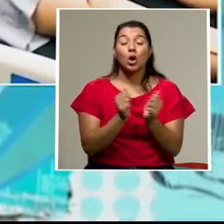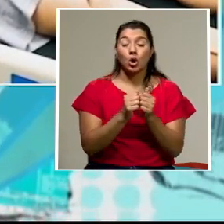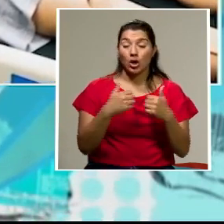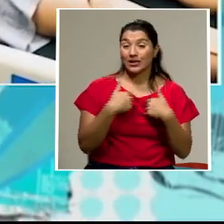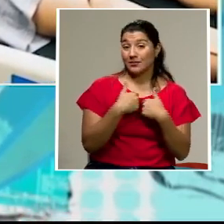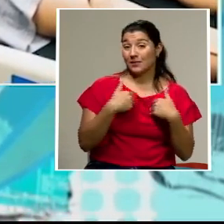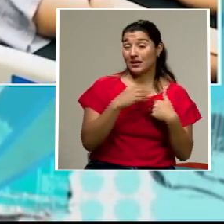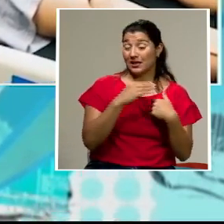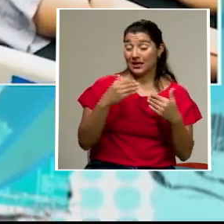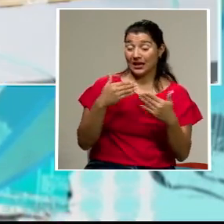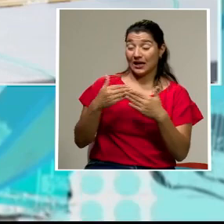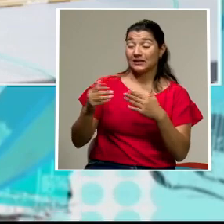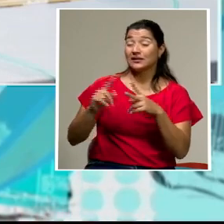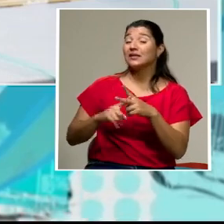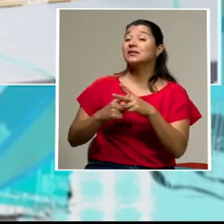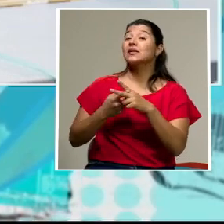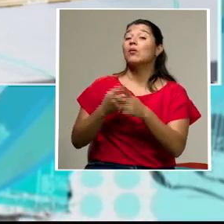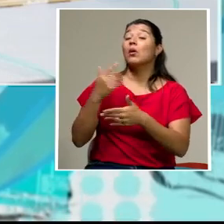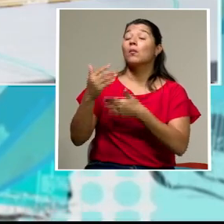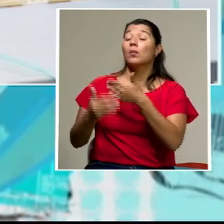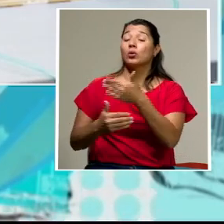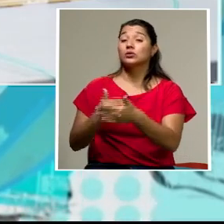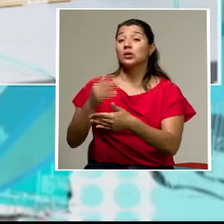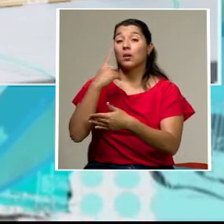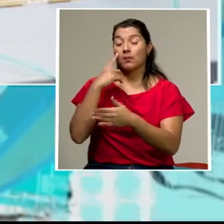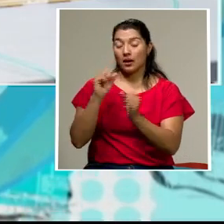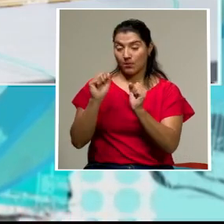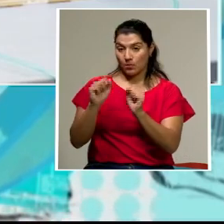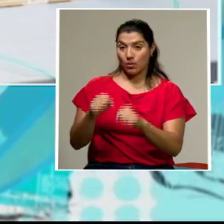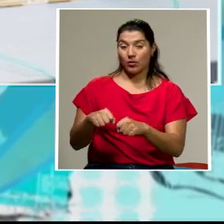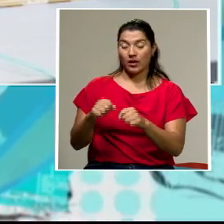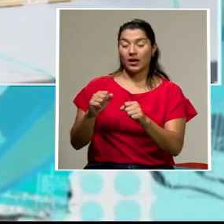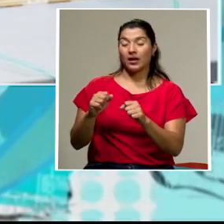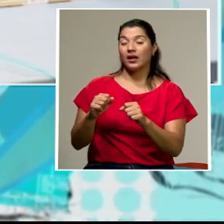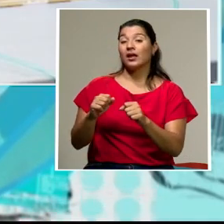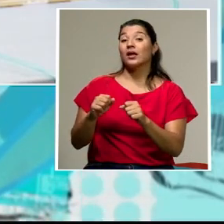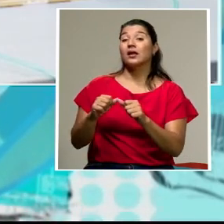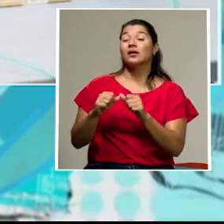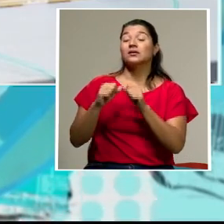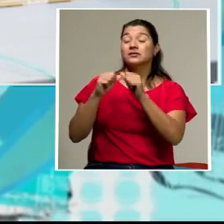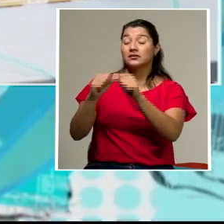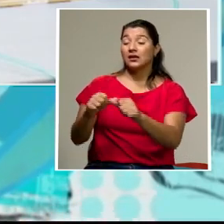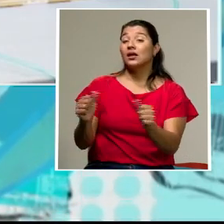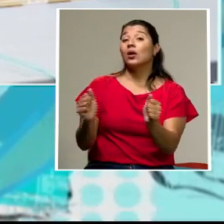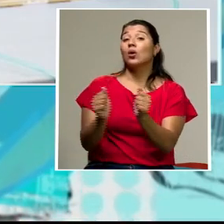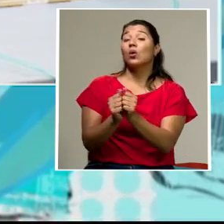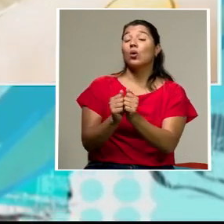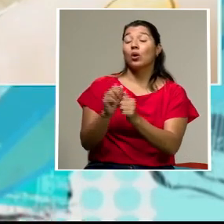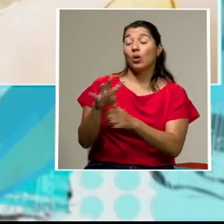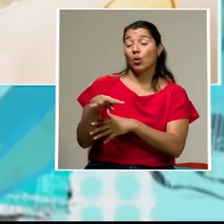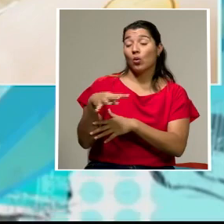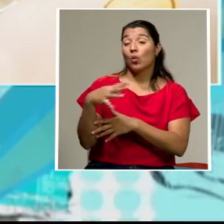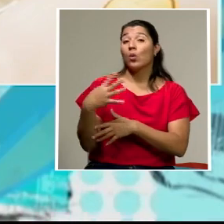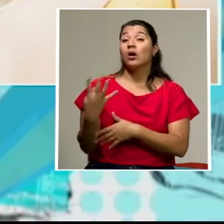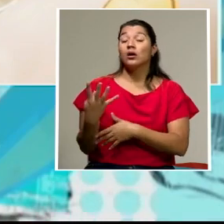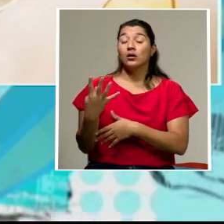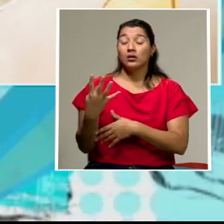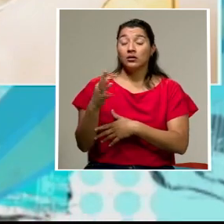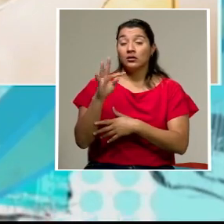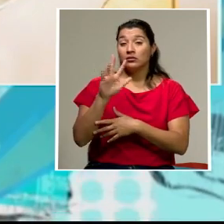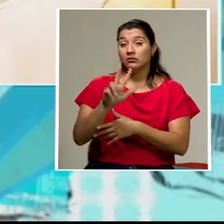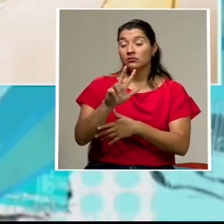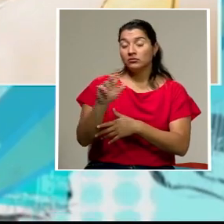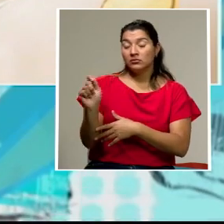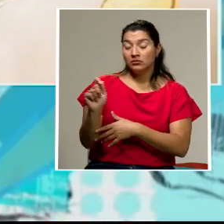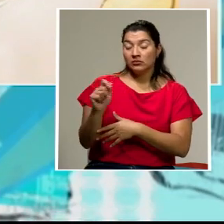iniciando todos los procesos para poder dar marcha hacia la tercera etapa. Esta tercera etapa es